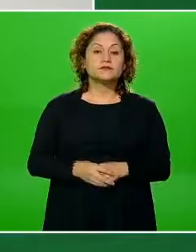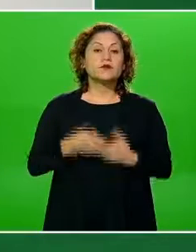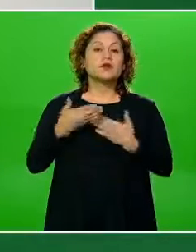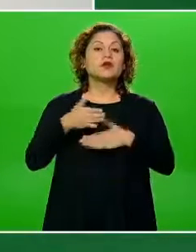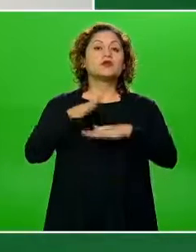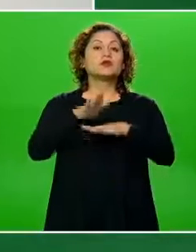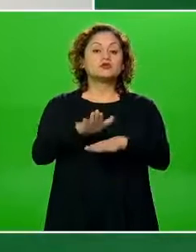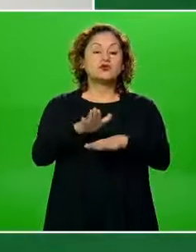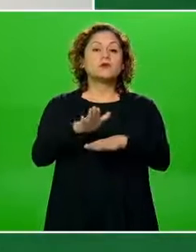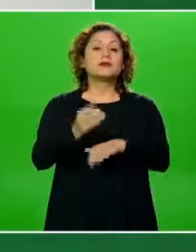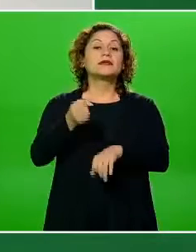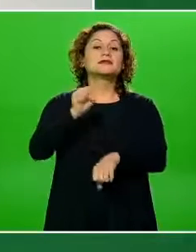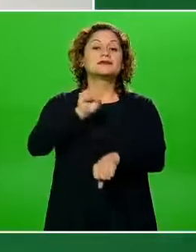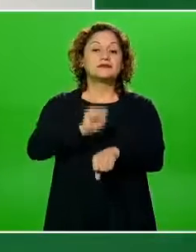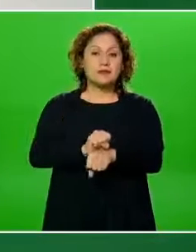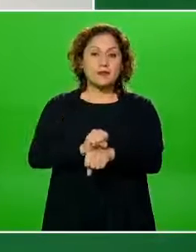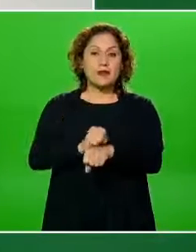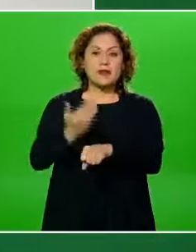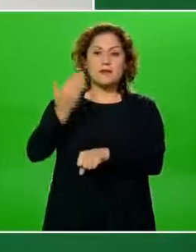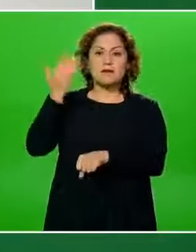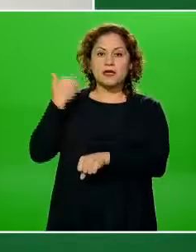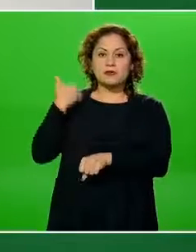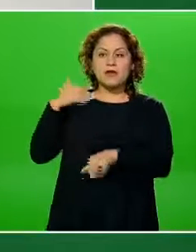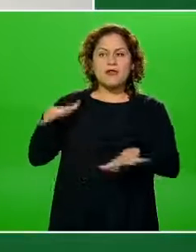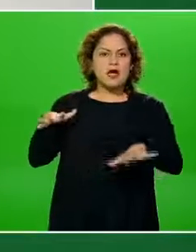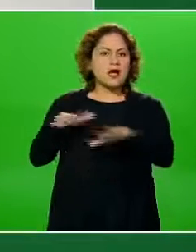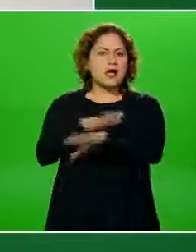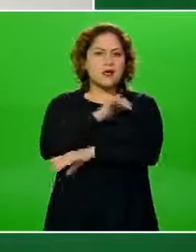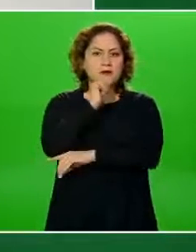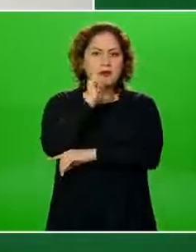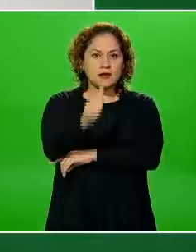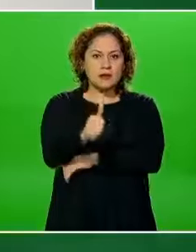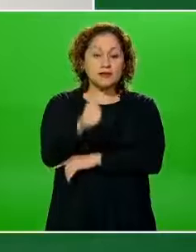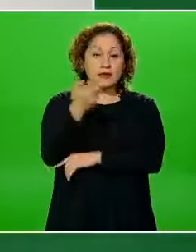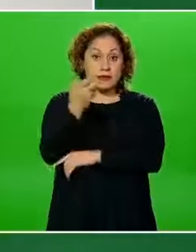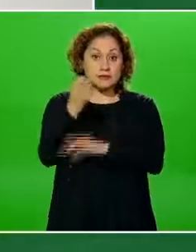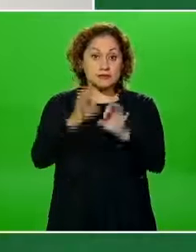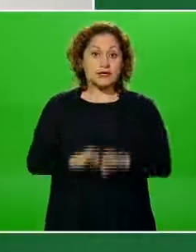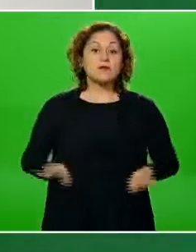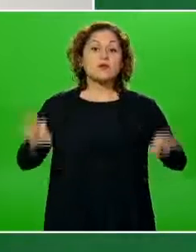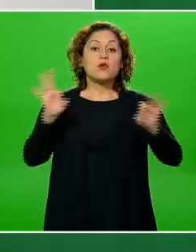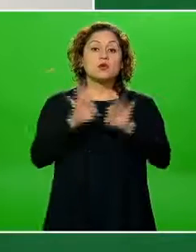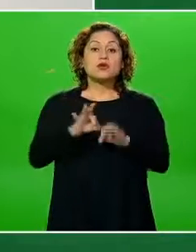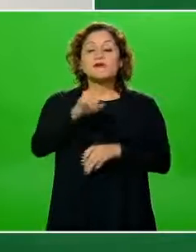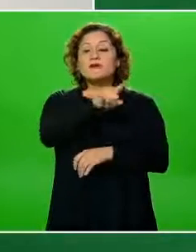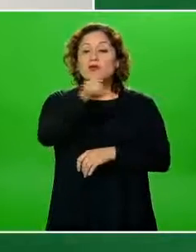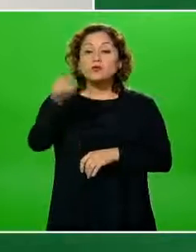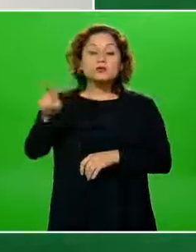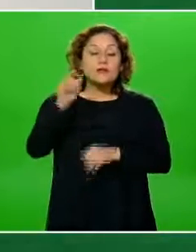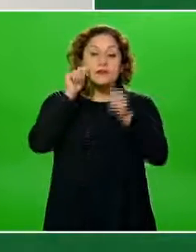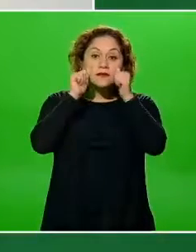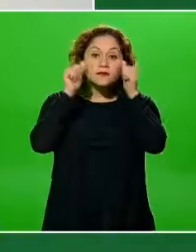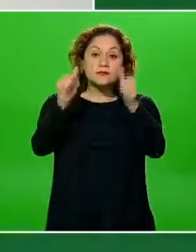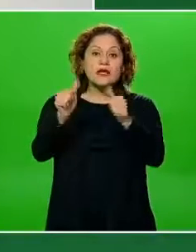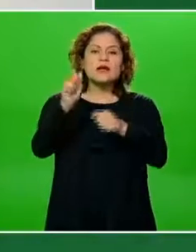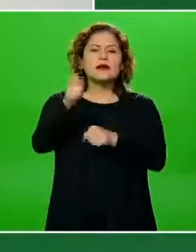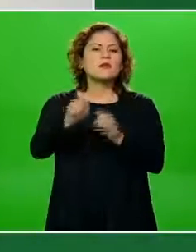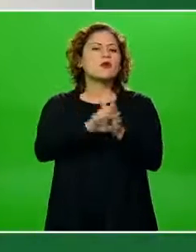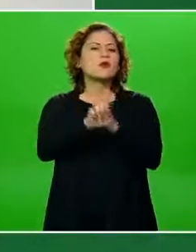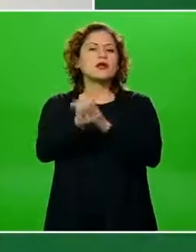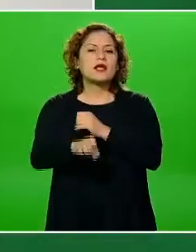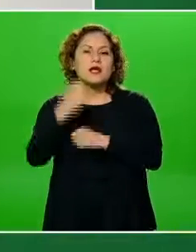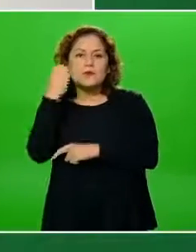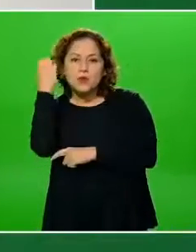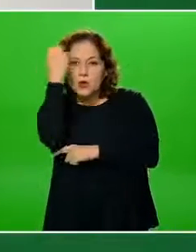nos encontramos sin cambio. Aquí es importante mencionar que del total de pruebas realizadas, cuando tomamos en cuenta